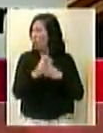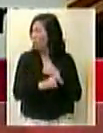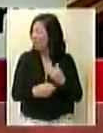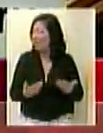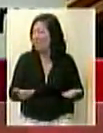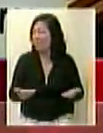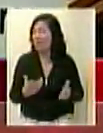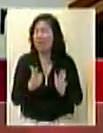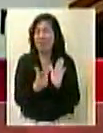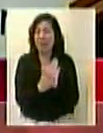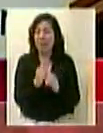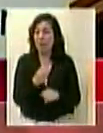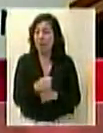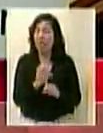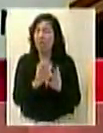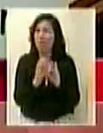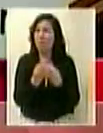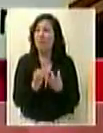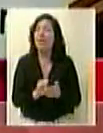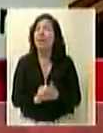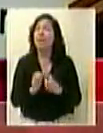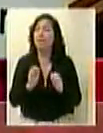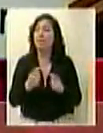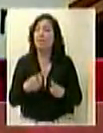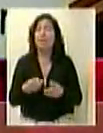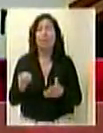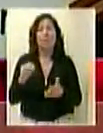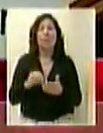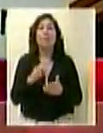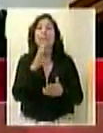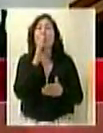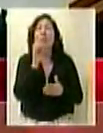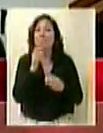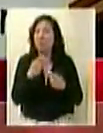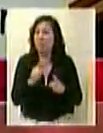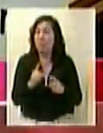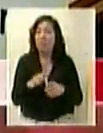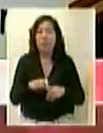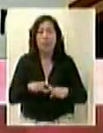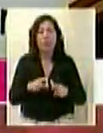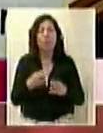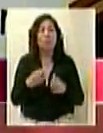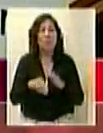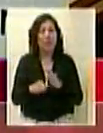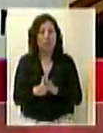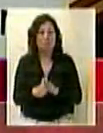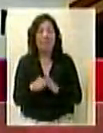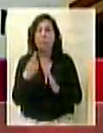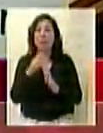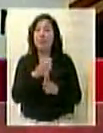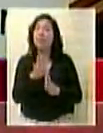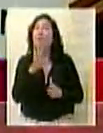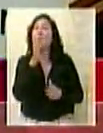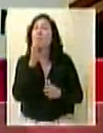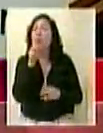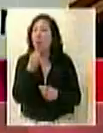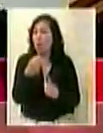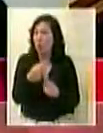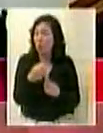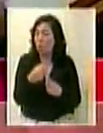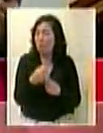países, la ley contra la violencia familiar permite un albergue de mujeres, permite un espacio y un recinto para que esas mujeres